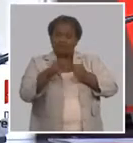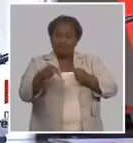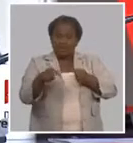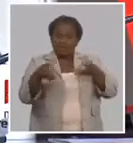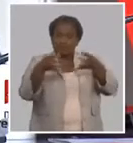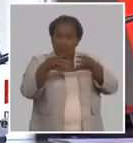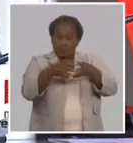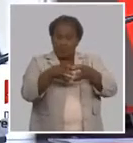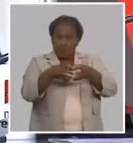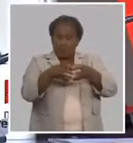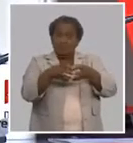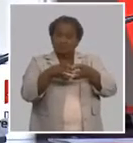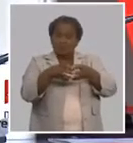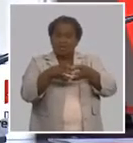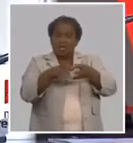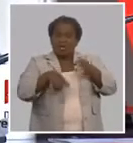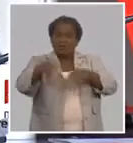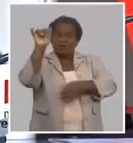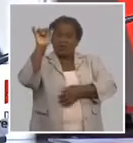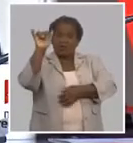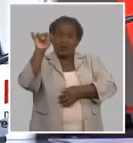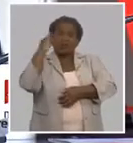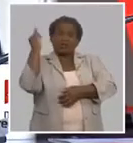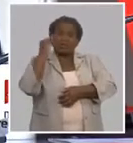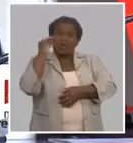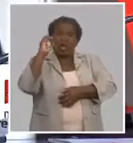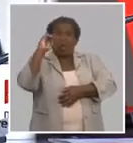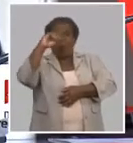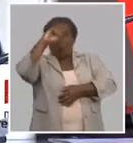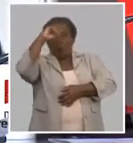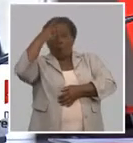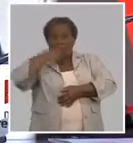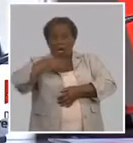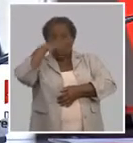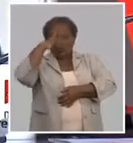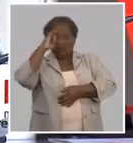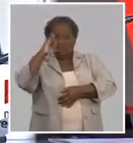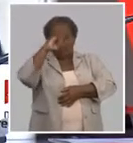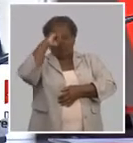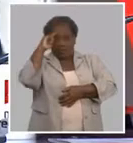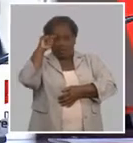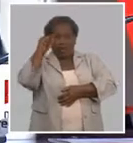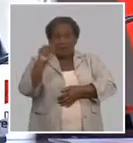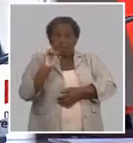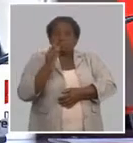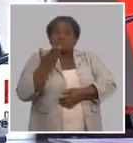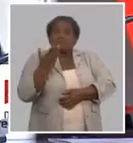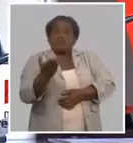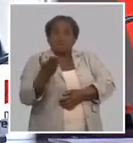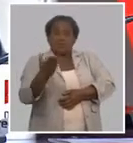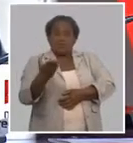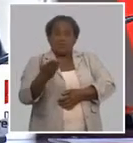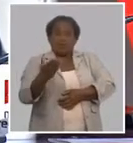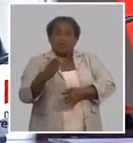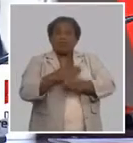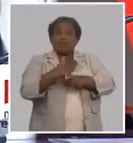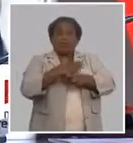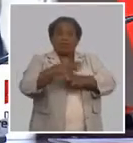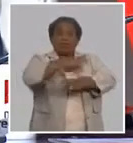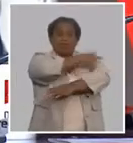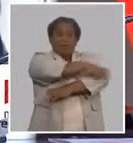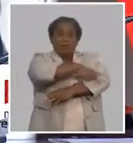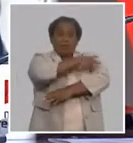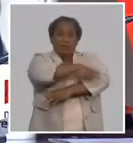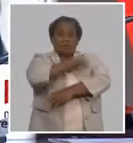de aviación civil internacional oaci la cual le ha exigido no solamente a los estados sino